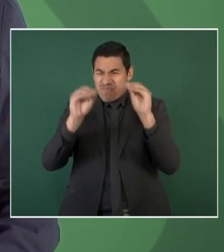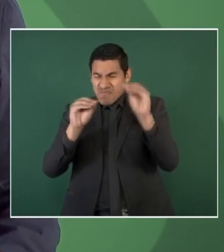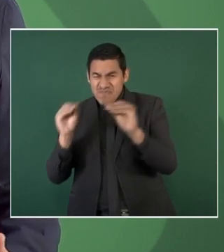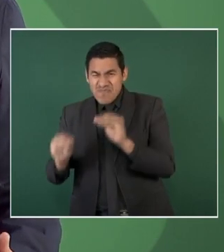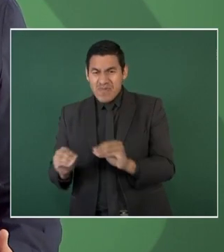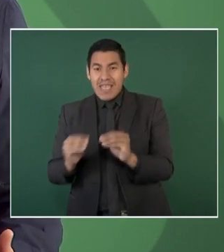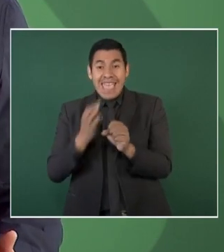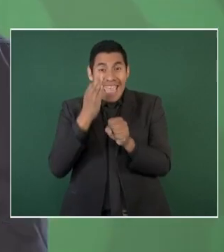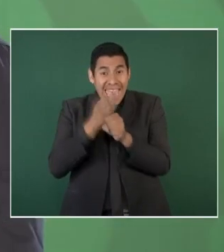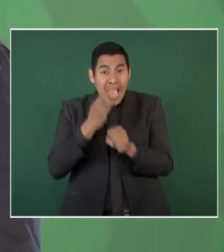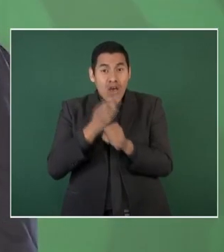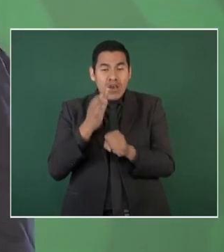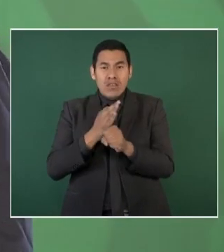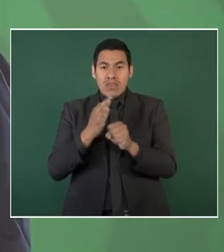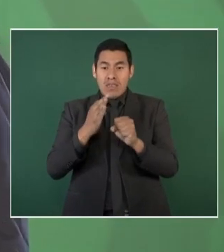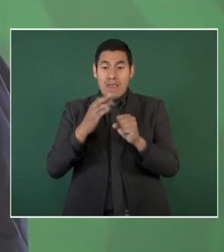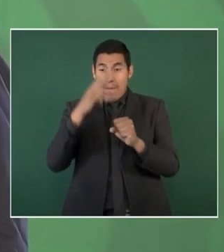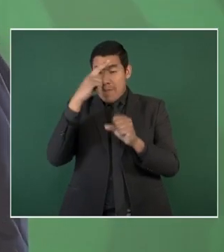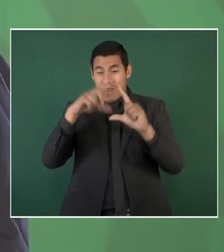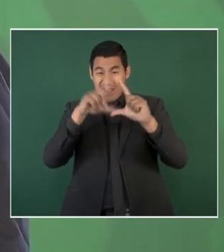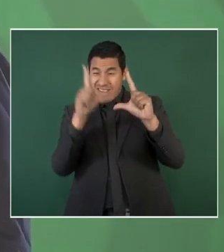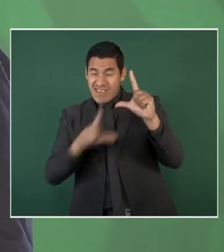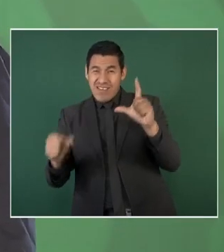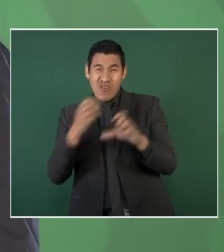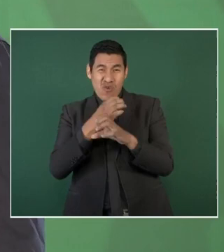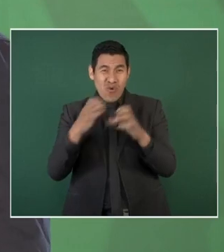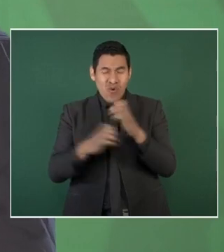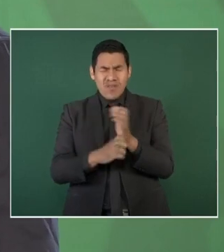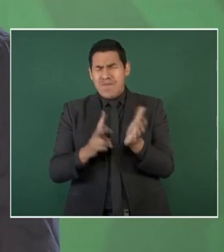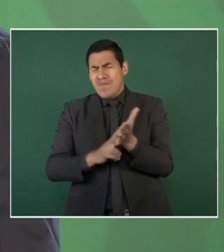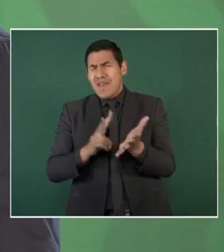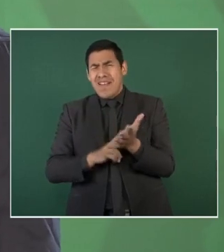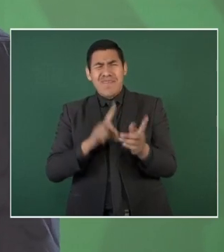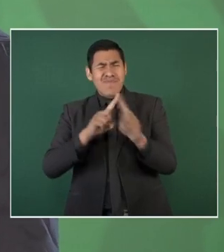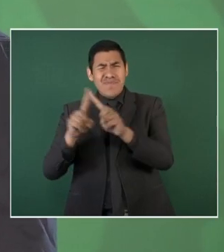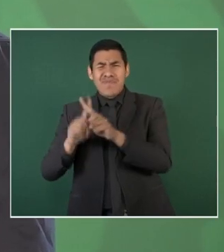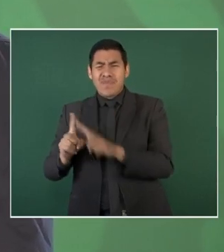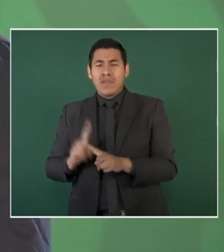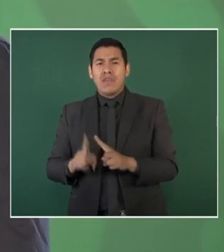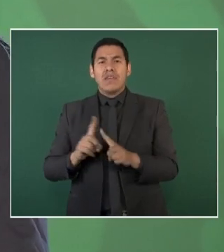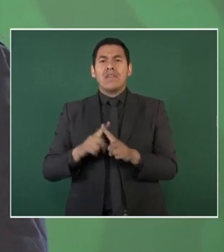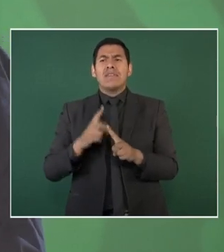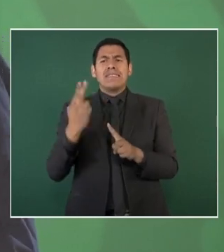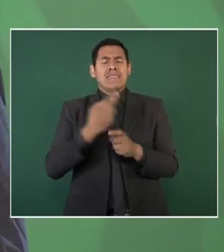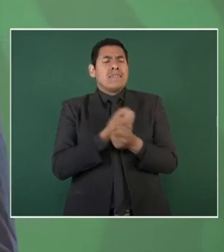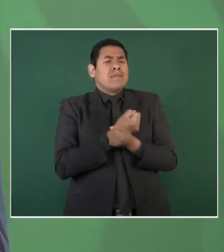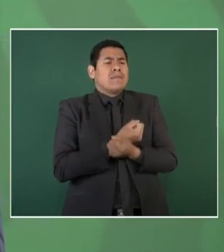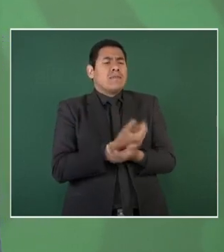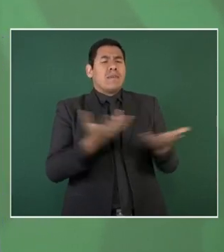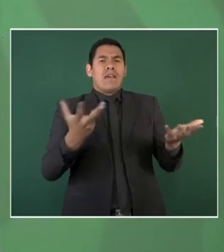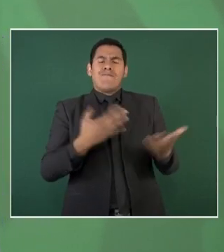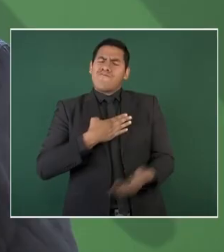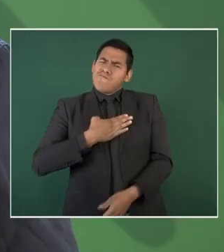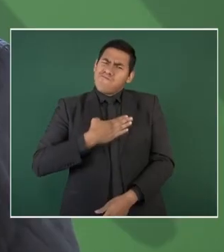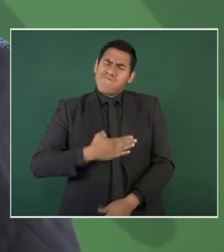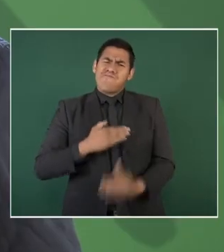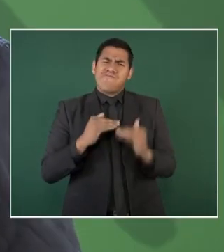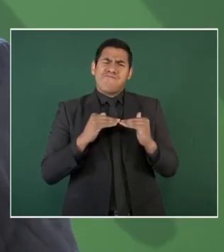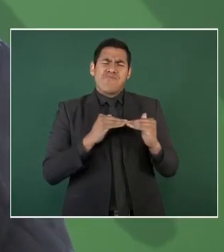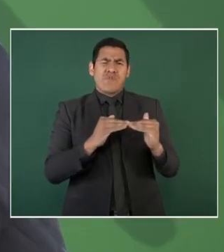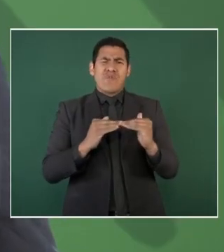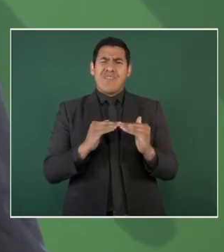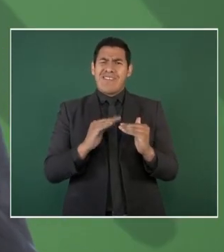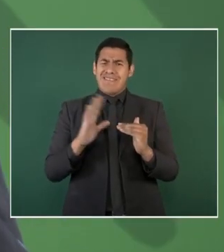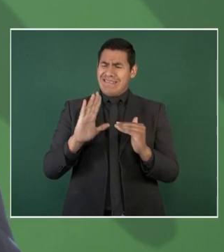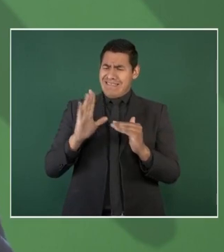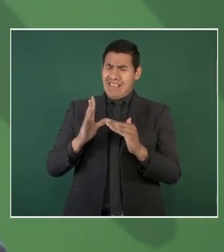con justicia, con equidad. No se está permitiendo la corrupción y por